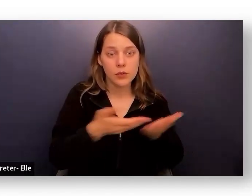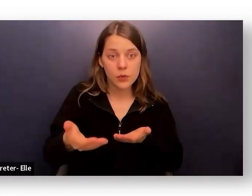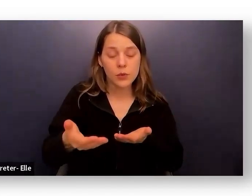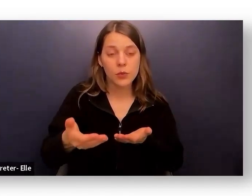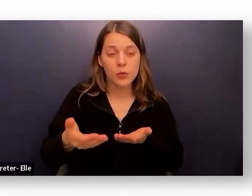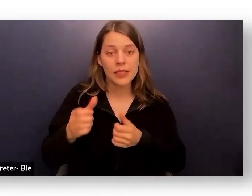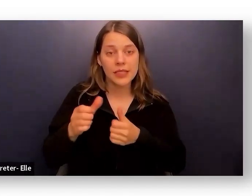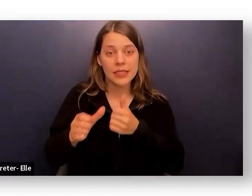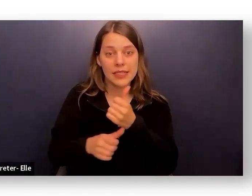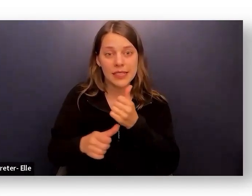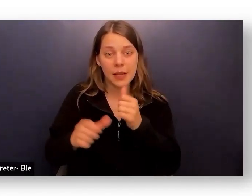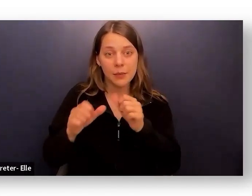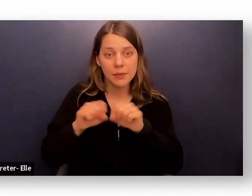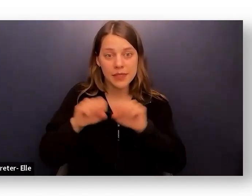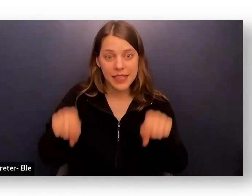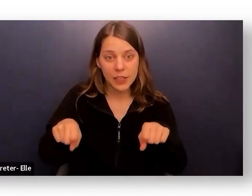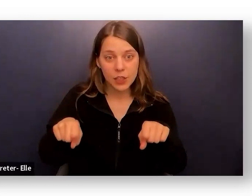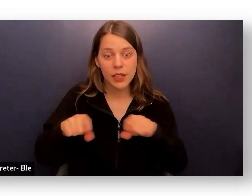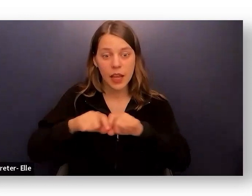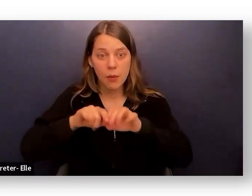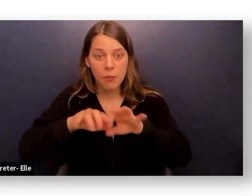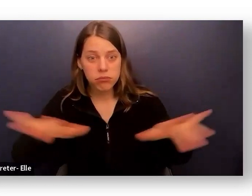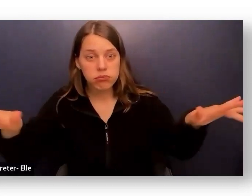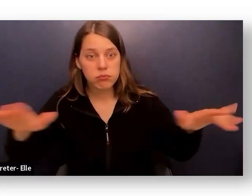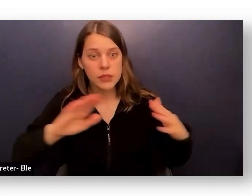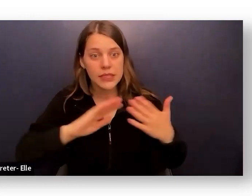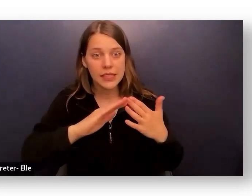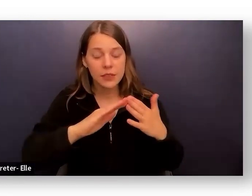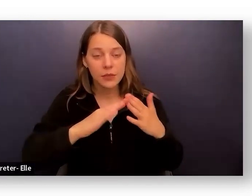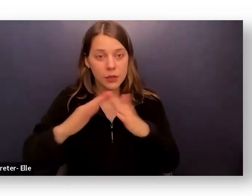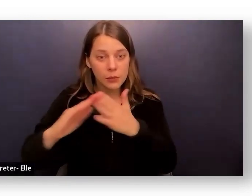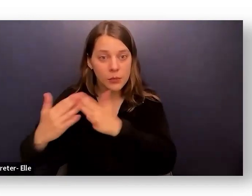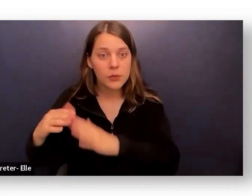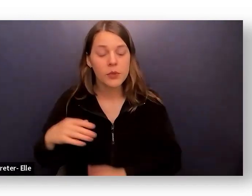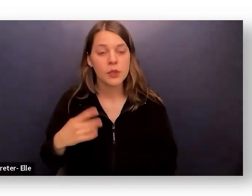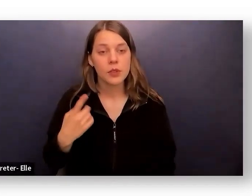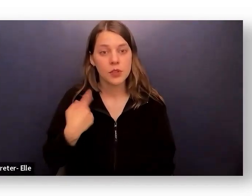su energía de la subestación y la distribución.